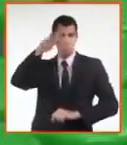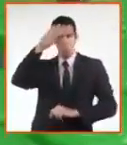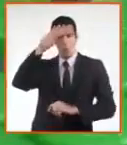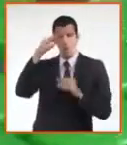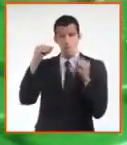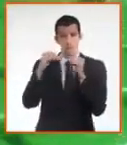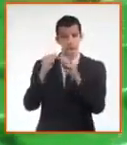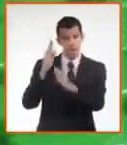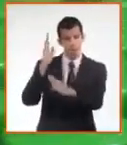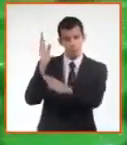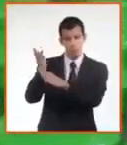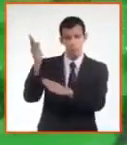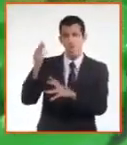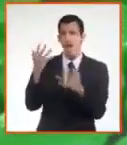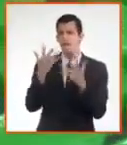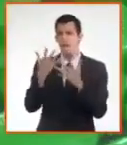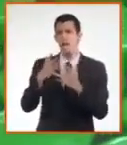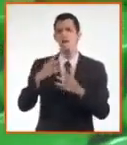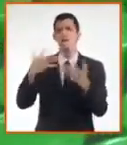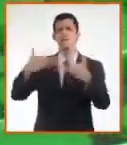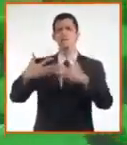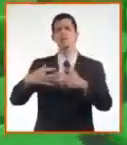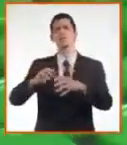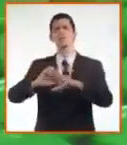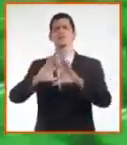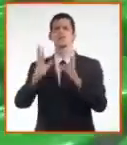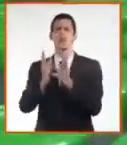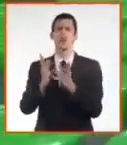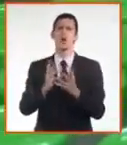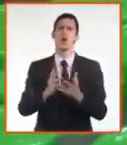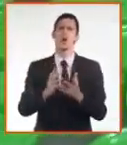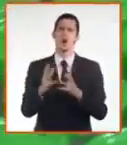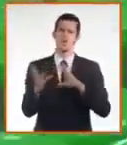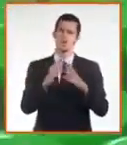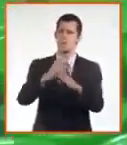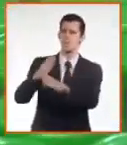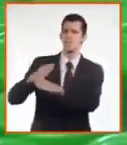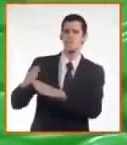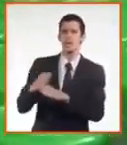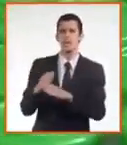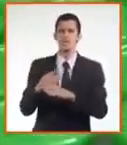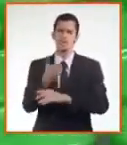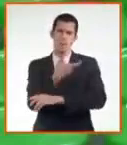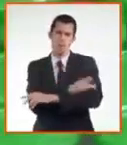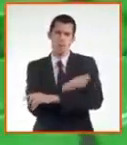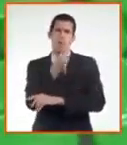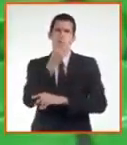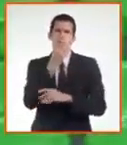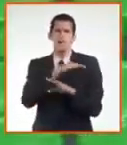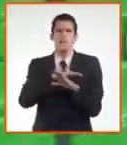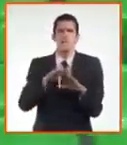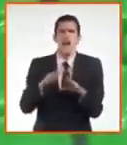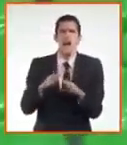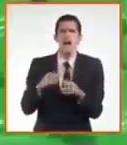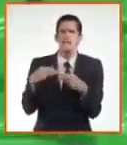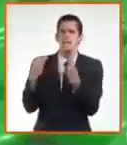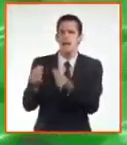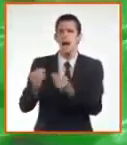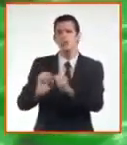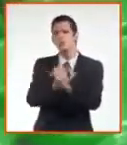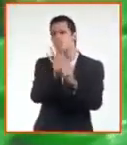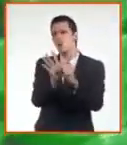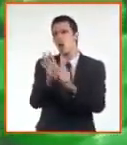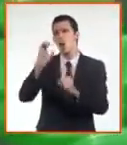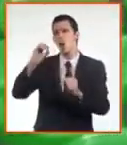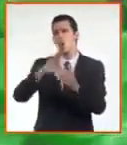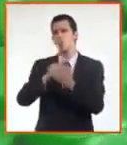general la idea es que pueda servir para los coronavirus en los últimos epidemias ha desistido en